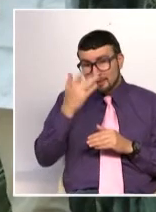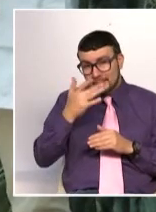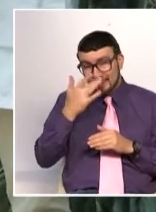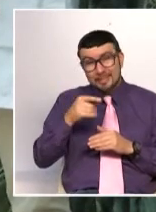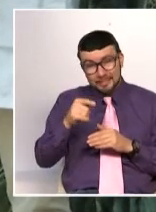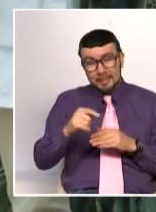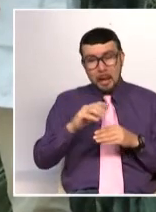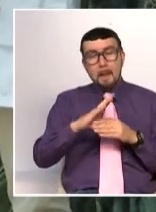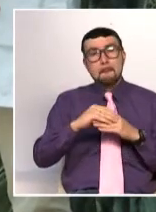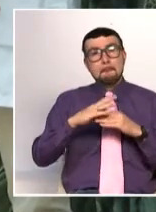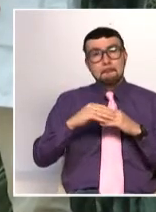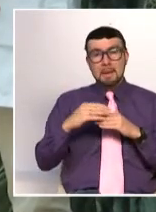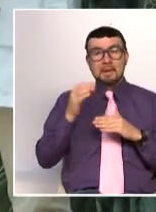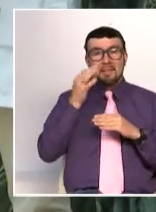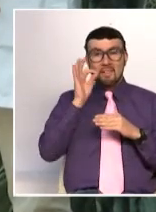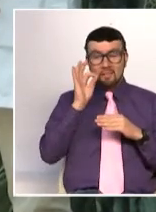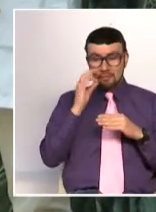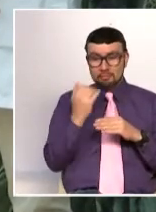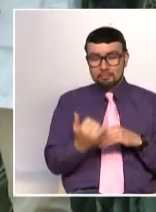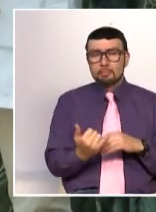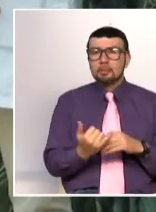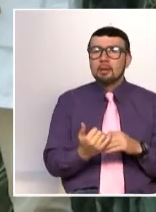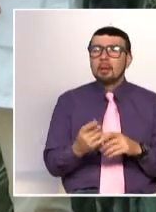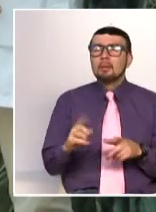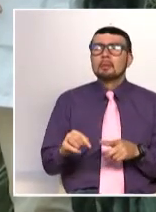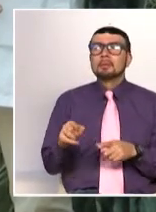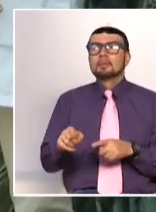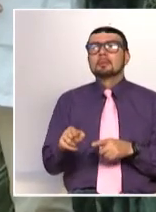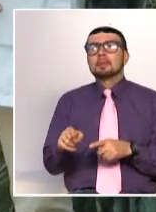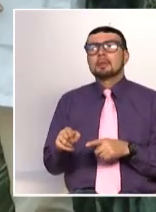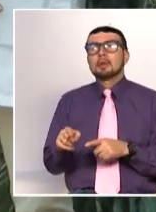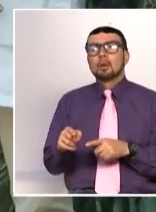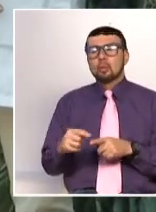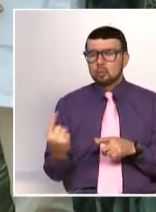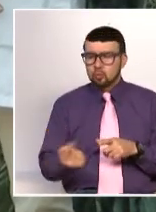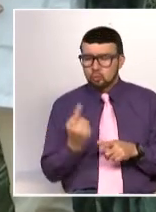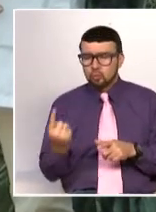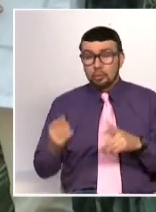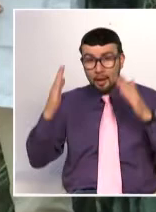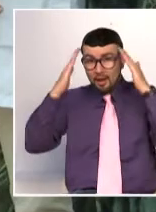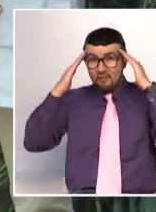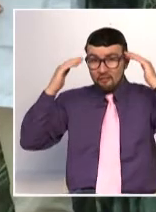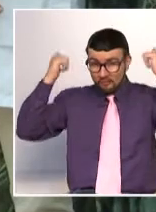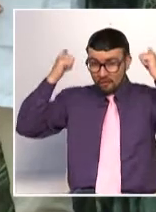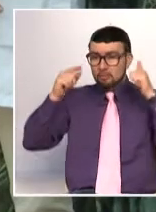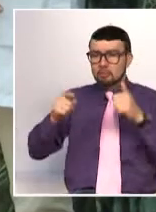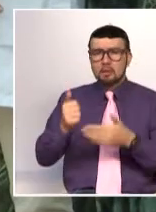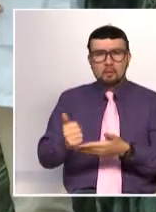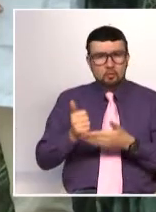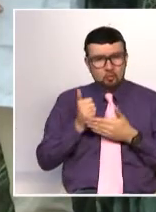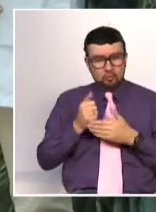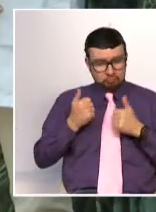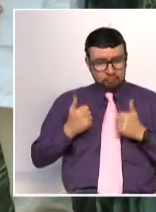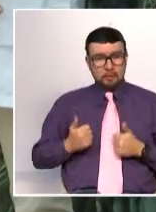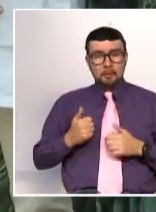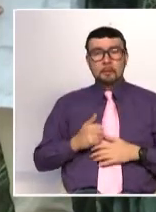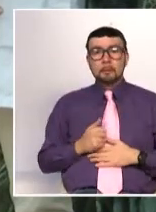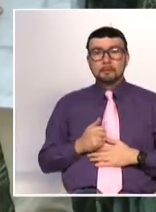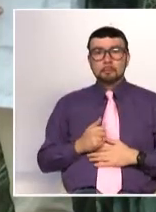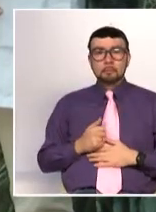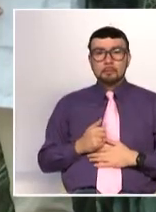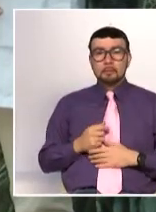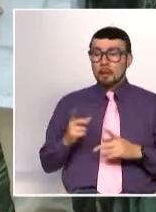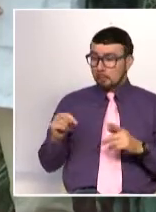la colada de avena en leche y vegetal o en agua que sienta muy bien y